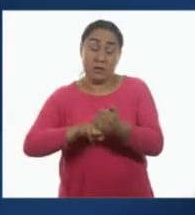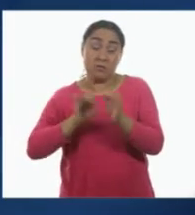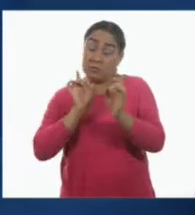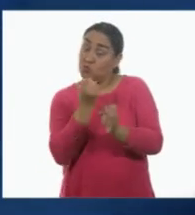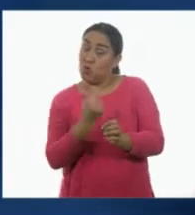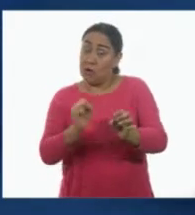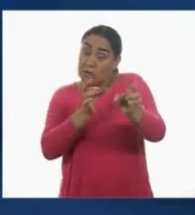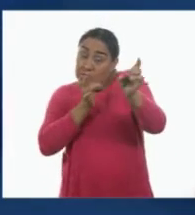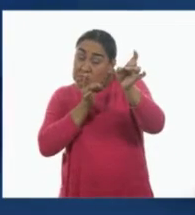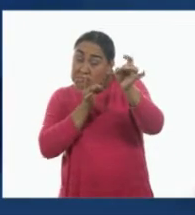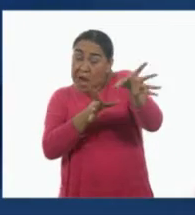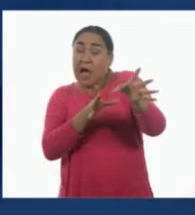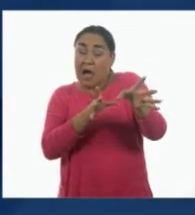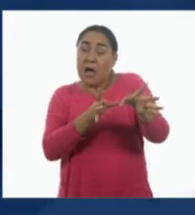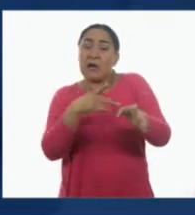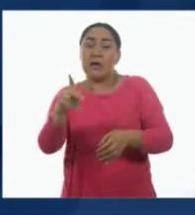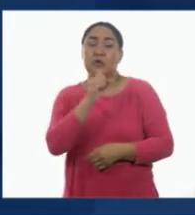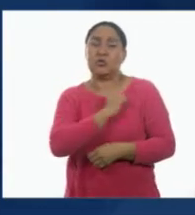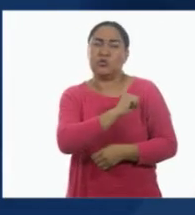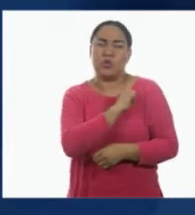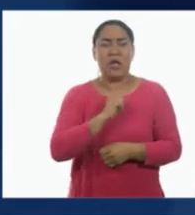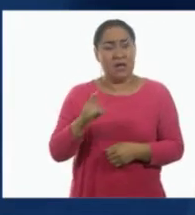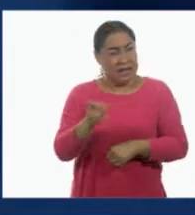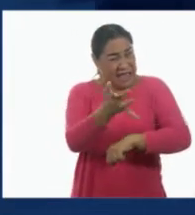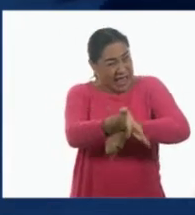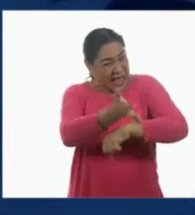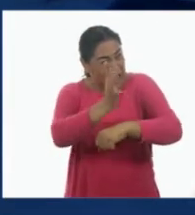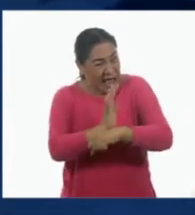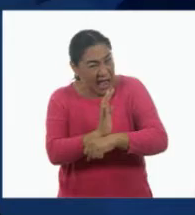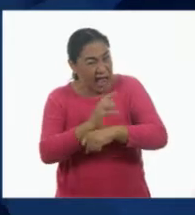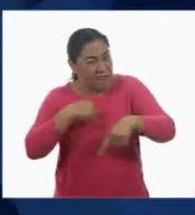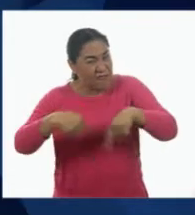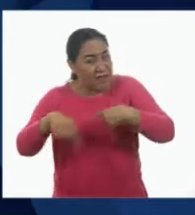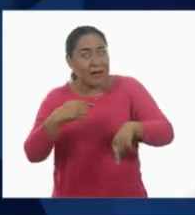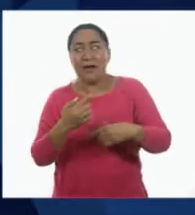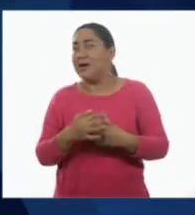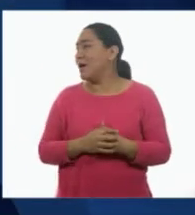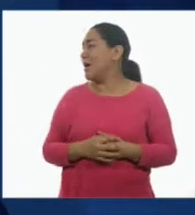siglo XIV. ¿Un arquero de fútbol? No, Santi.